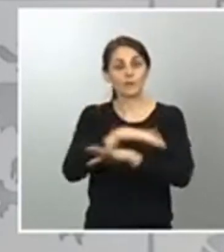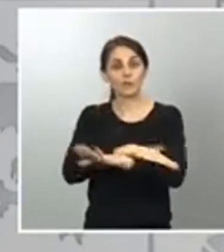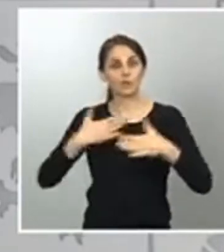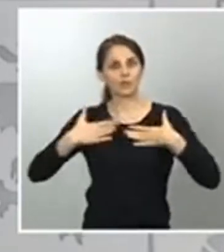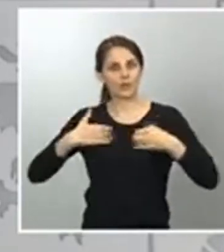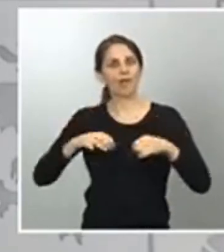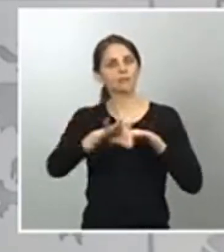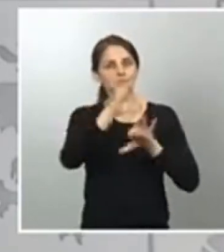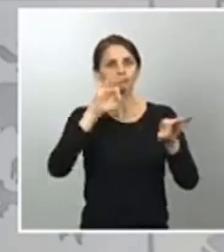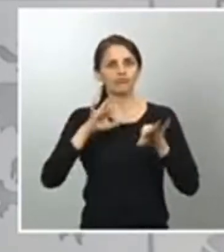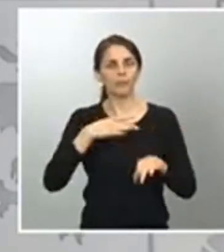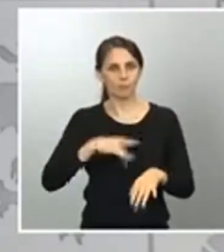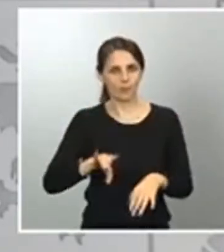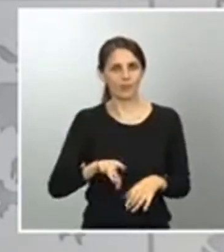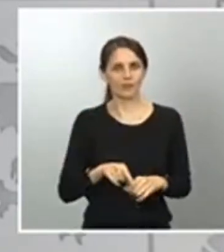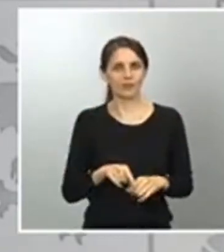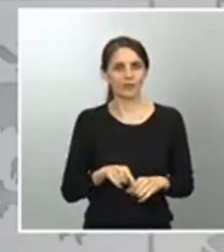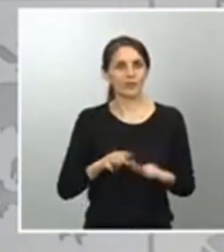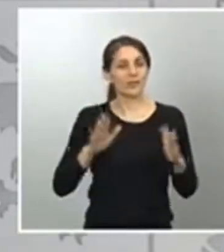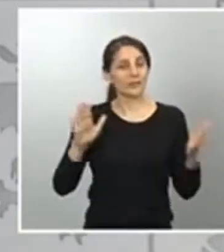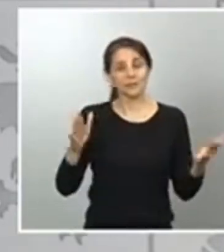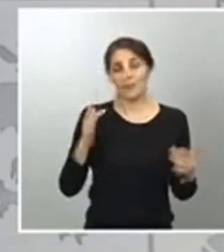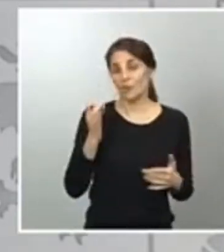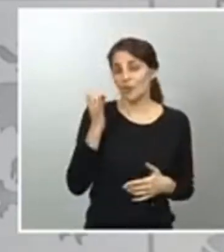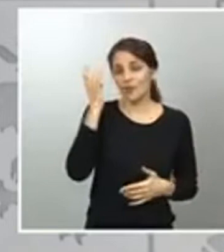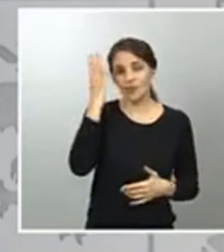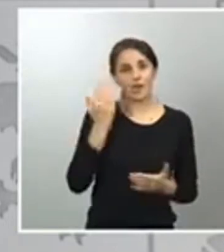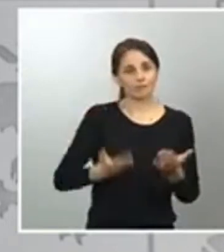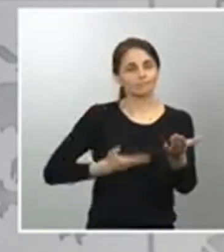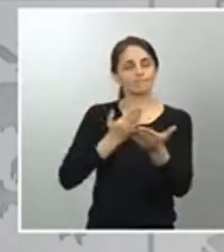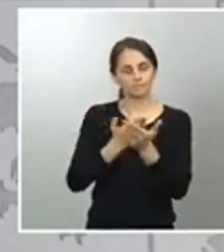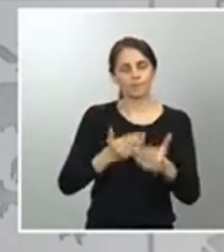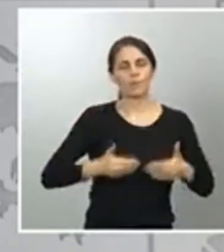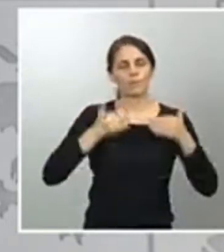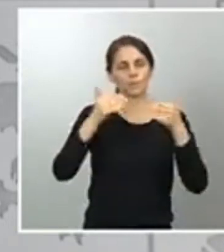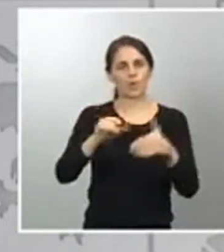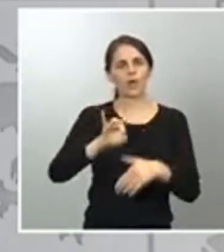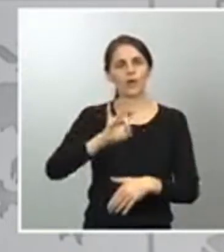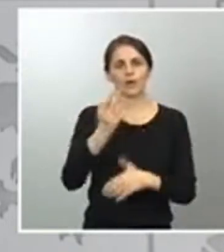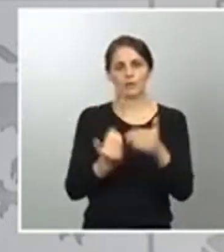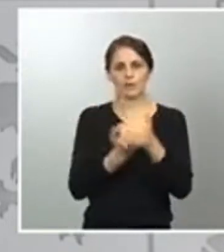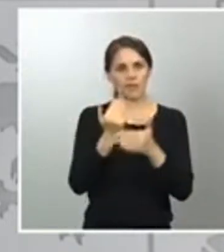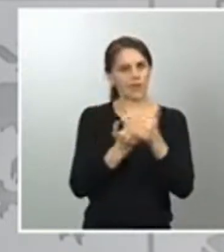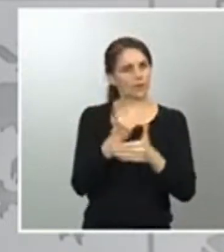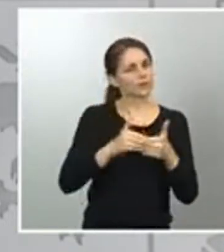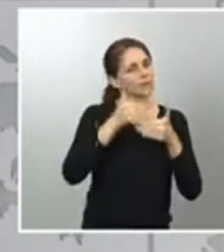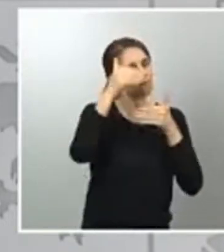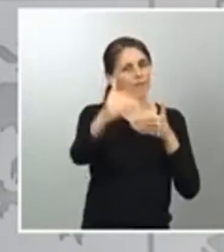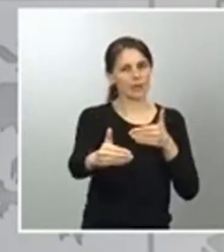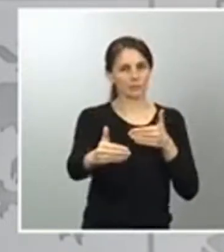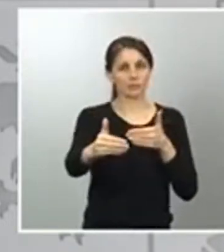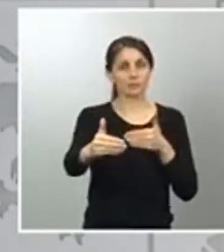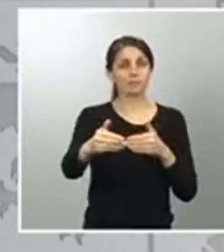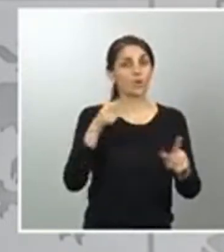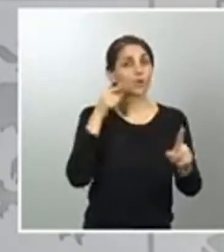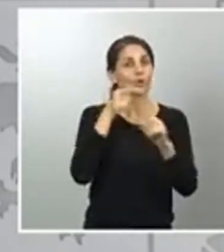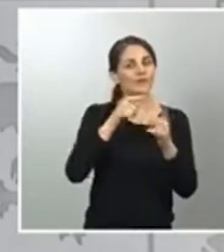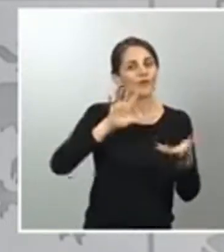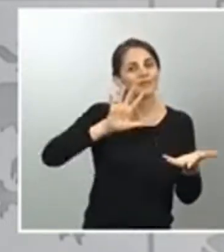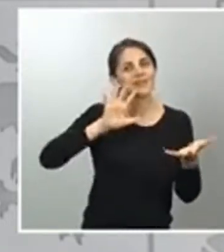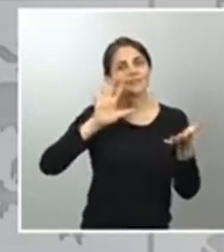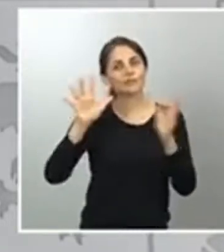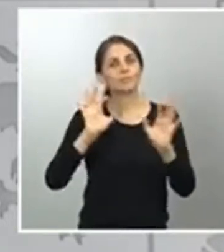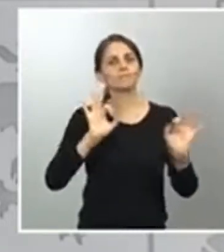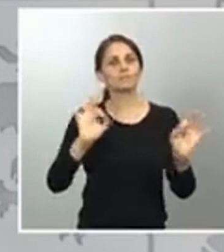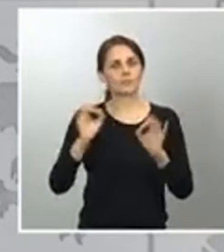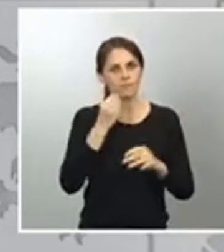será: pediré la prórroga otros 15 días para abordar definitivamente la transición. Quiero recordarle,